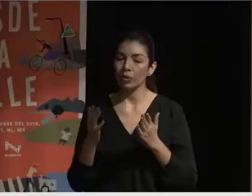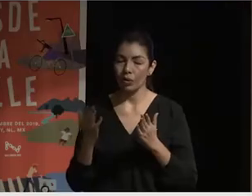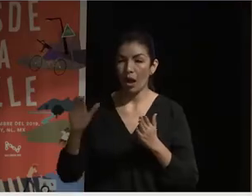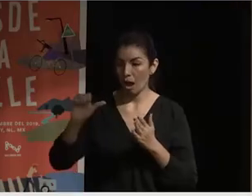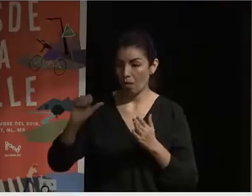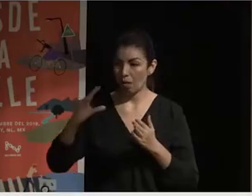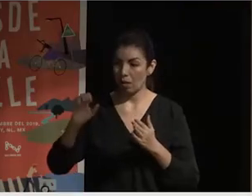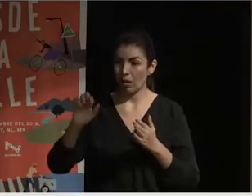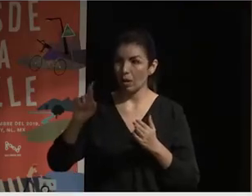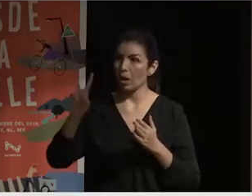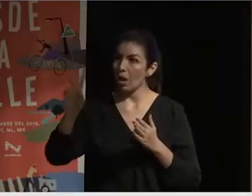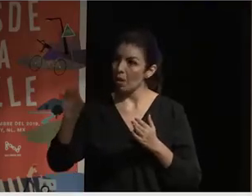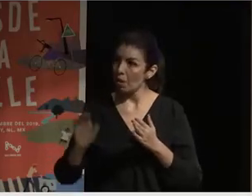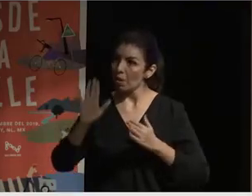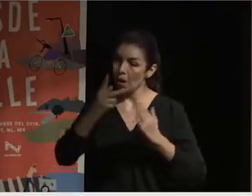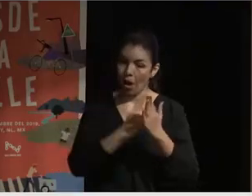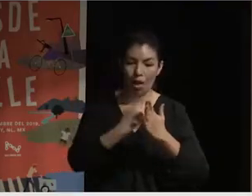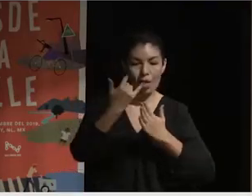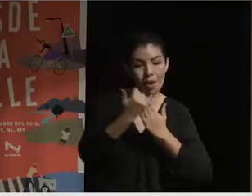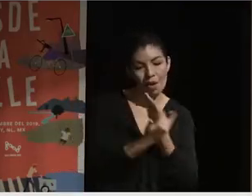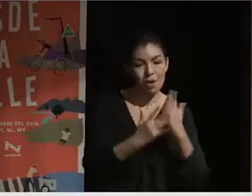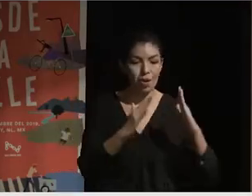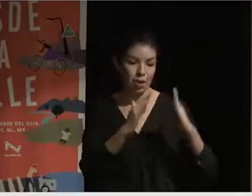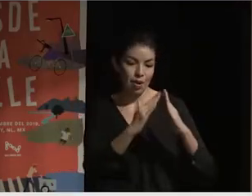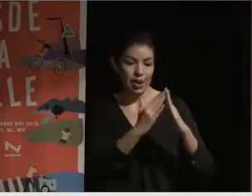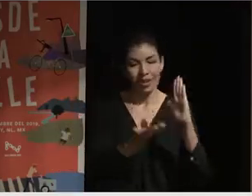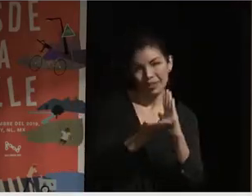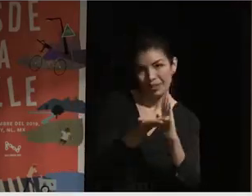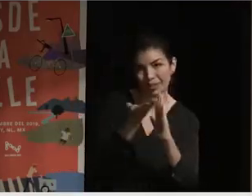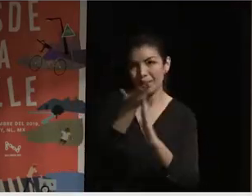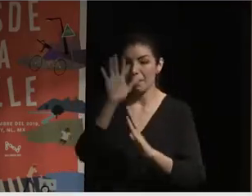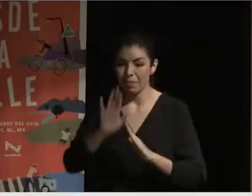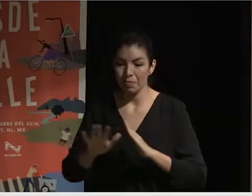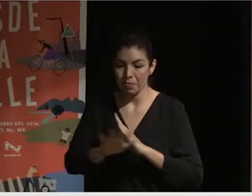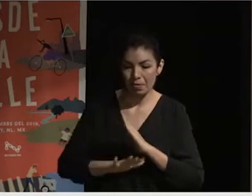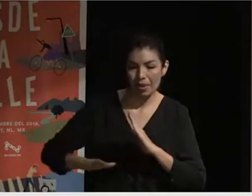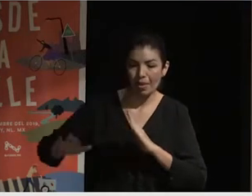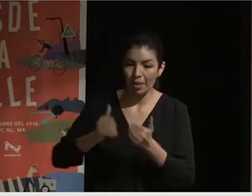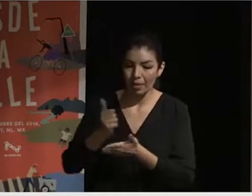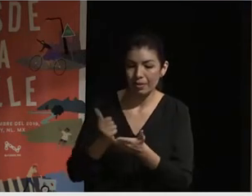vida naturalmente a través de la regeneración de la ciudad y del espacio urbano.